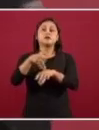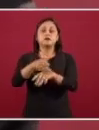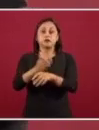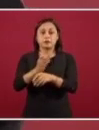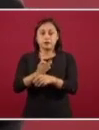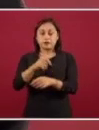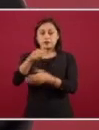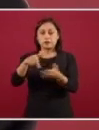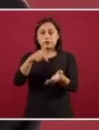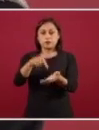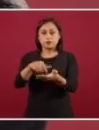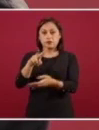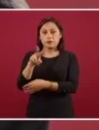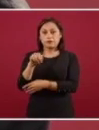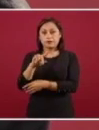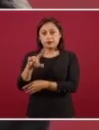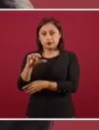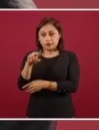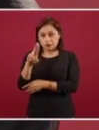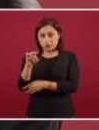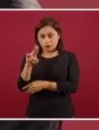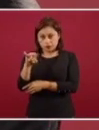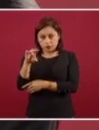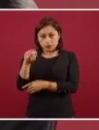Villa Unión, Coahuila,